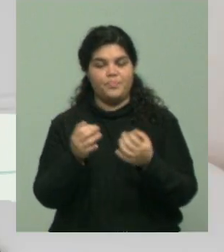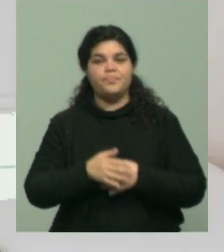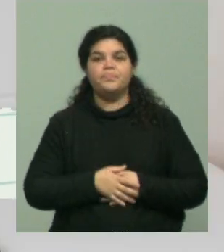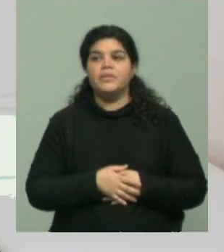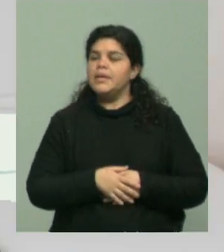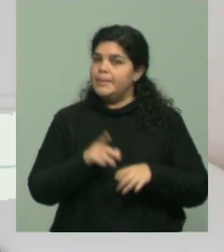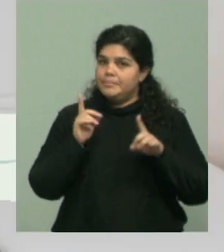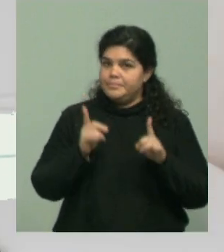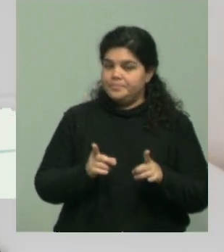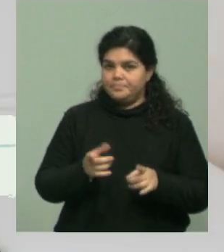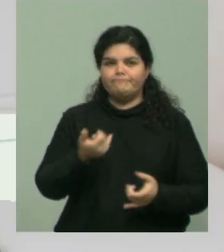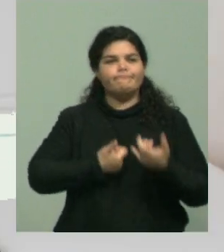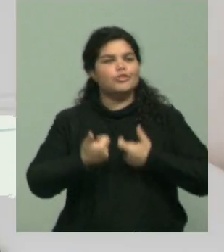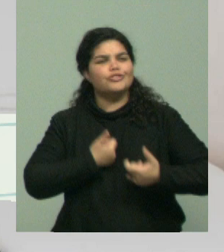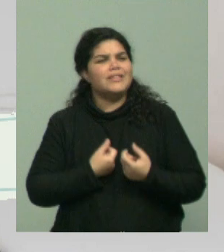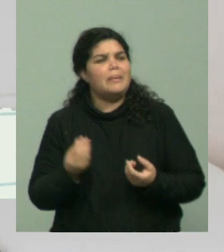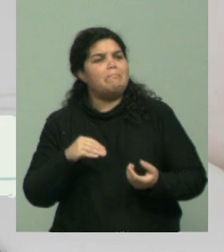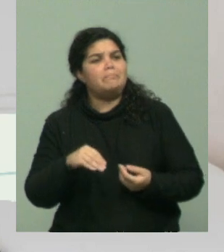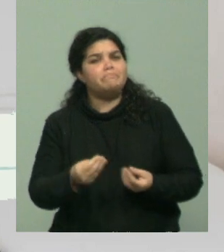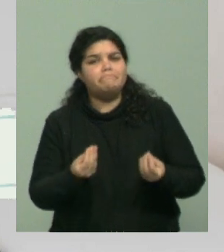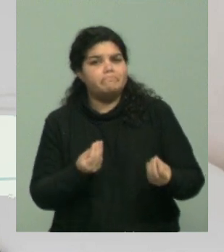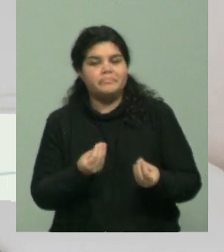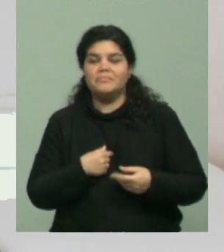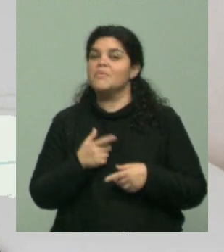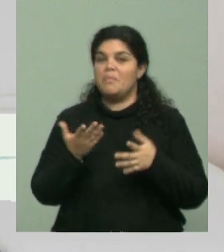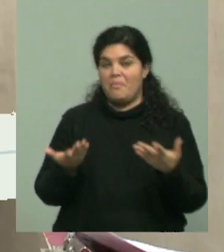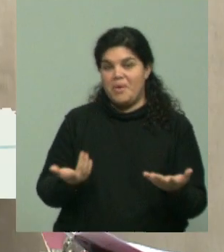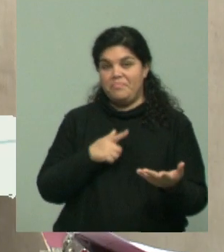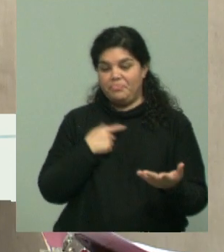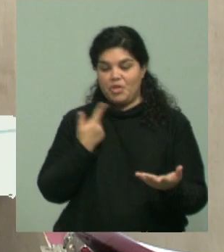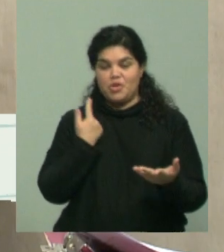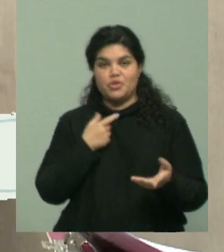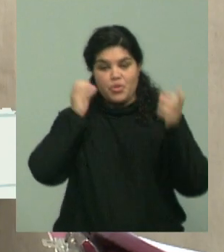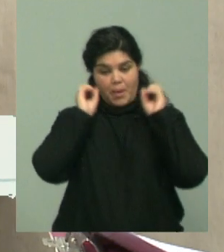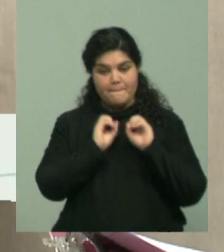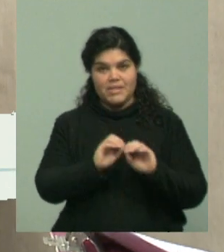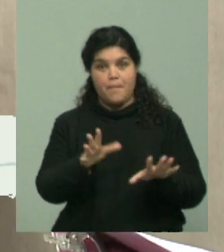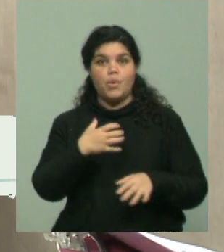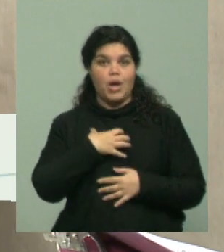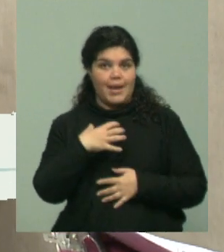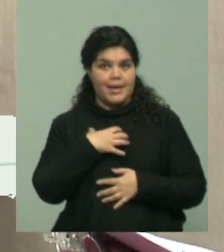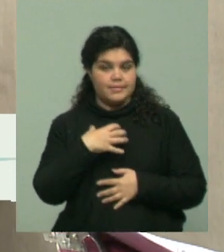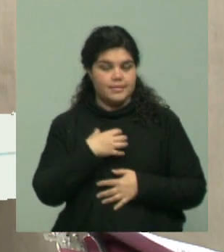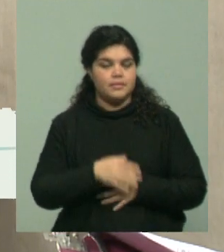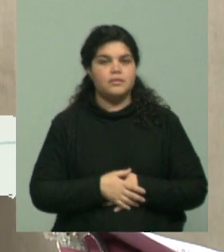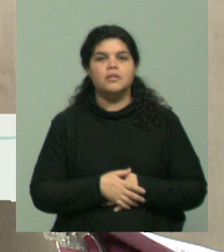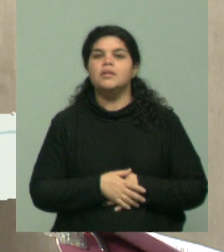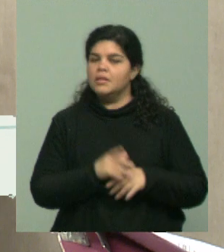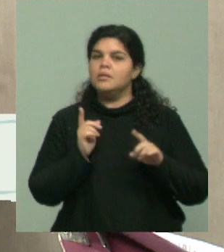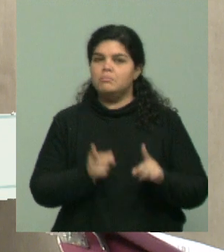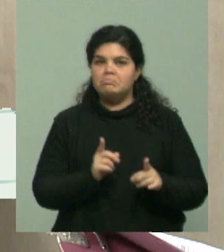la introducción que nosotros hacemos, empezamos con un movimiento físico así, bien